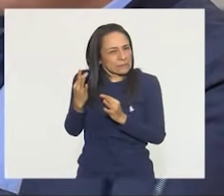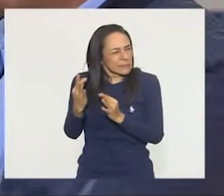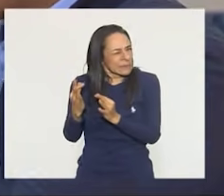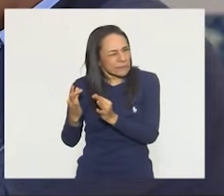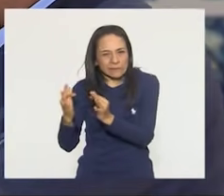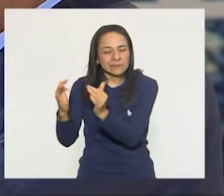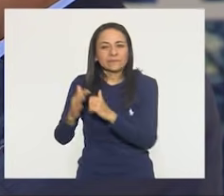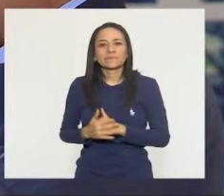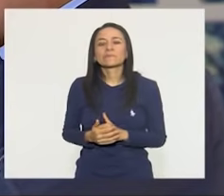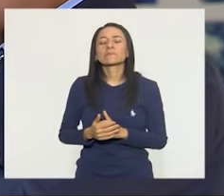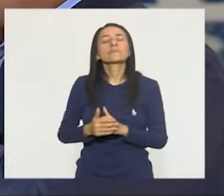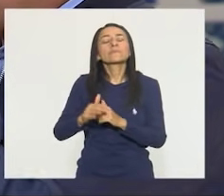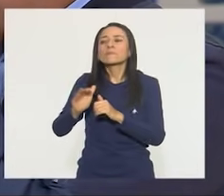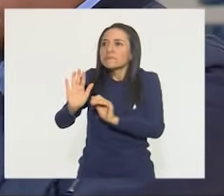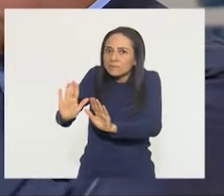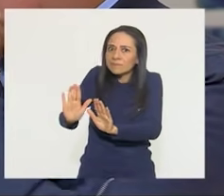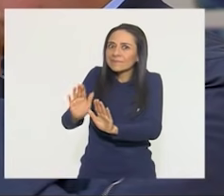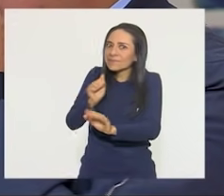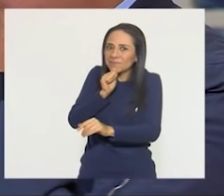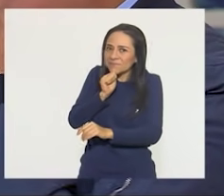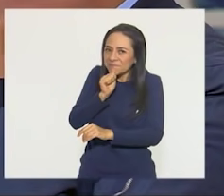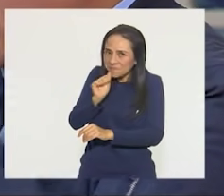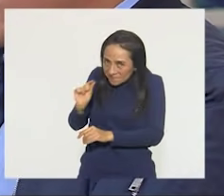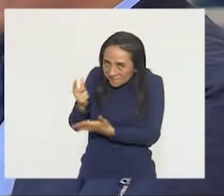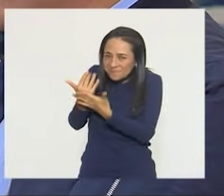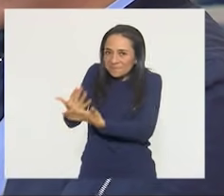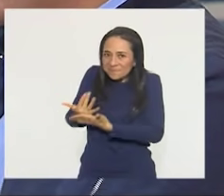Todavía no, ¿eh? Todavía no.